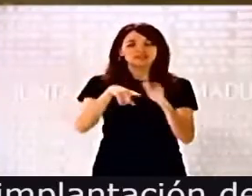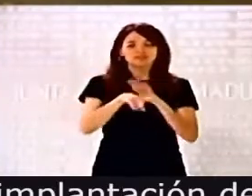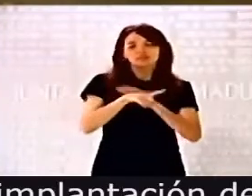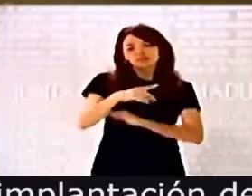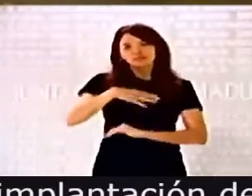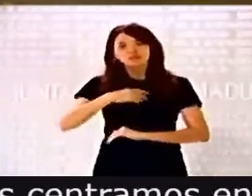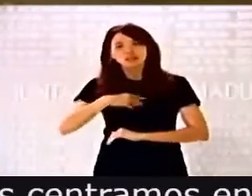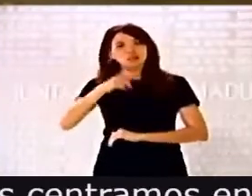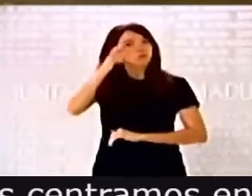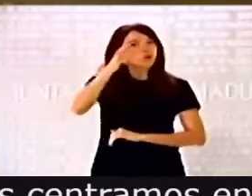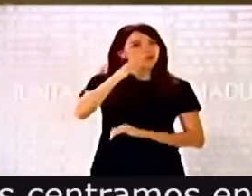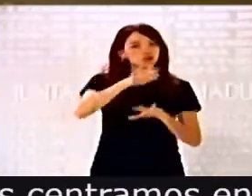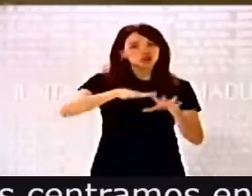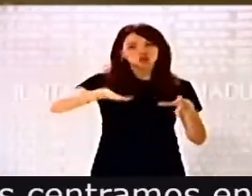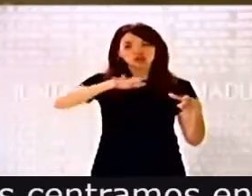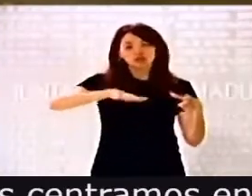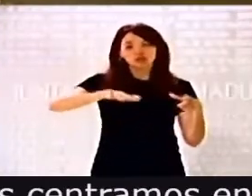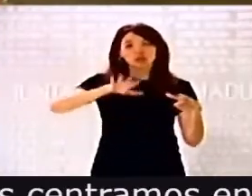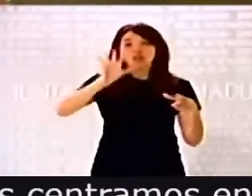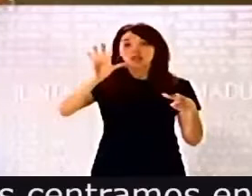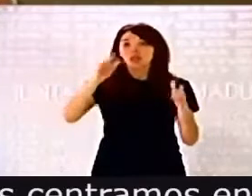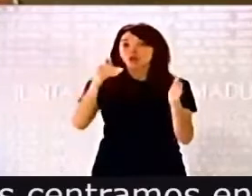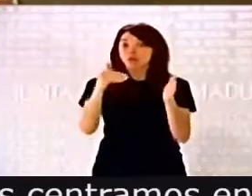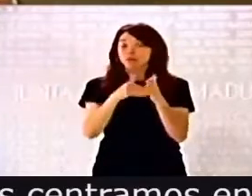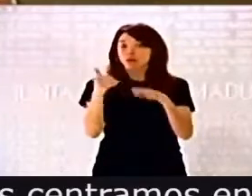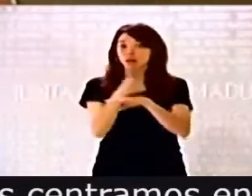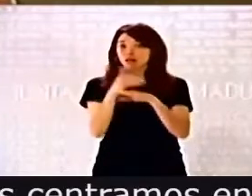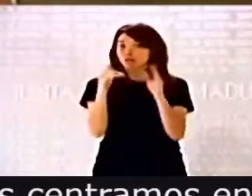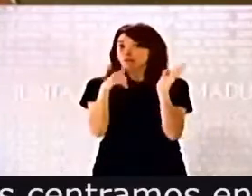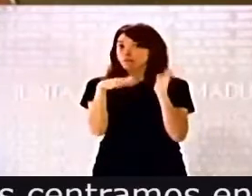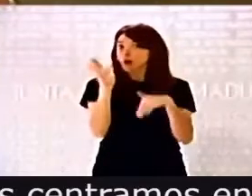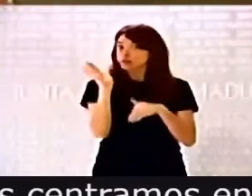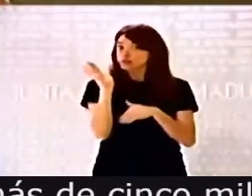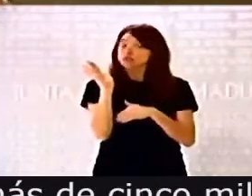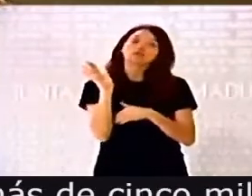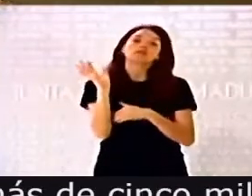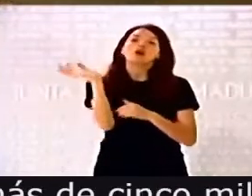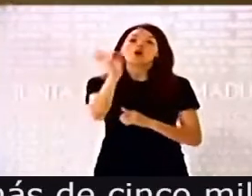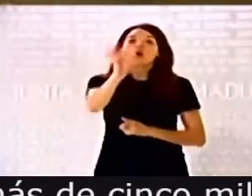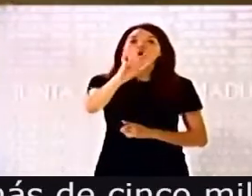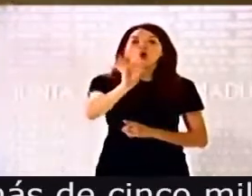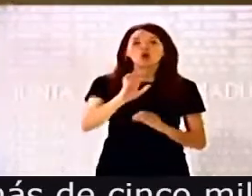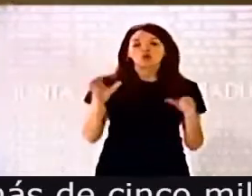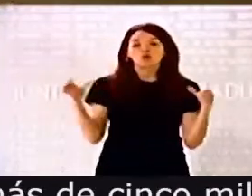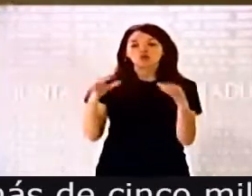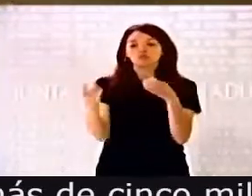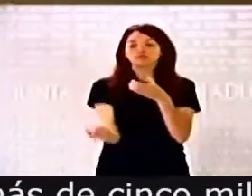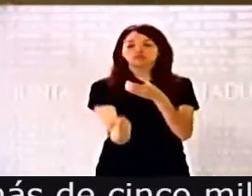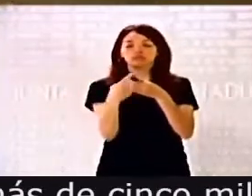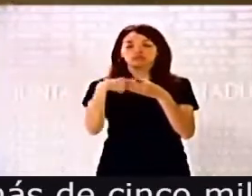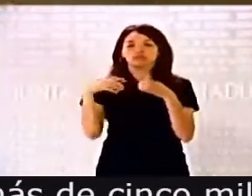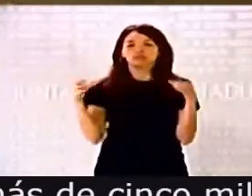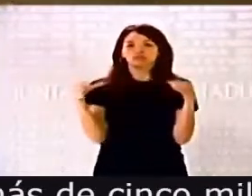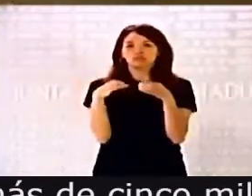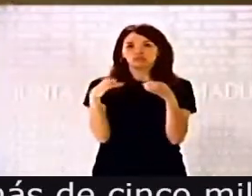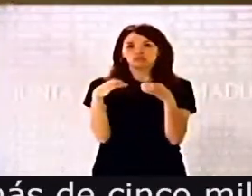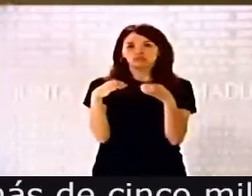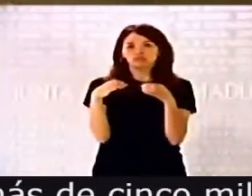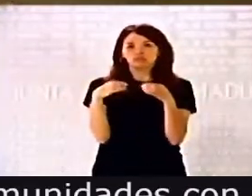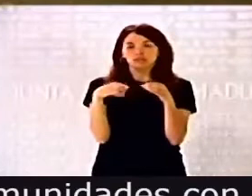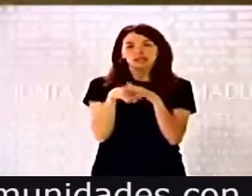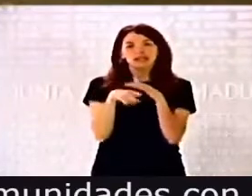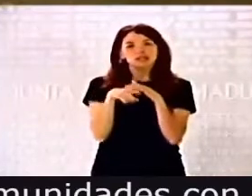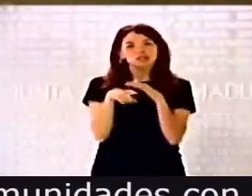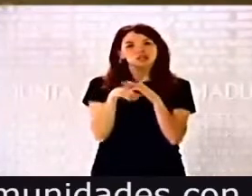en municipios de más de 5.000 habitantes o que tengan o pertenezcan a mancomunidades con oficinas de gestión